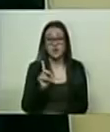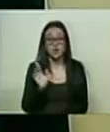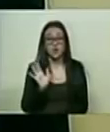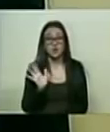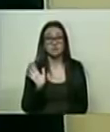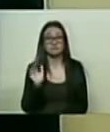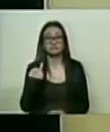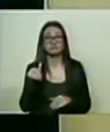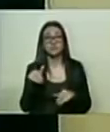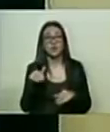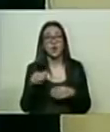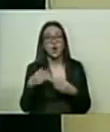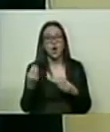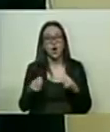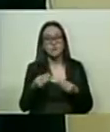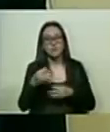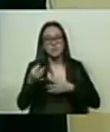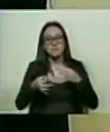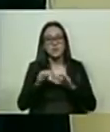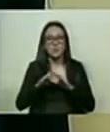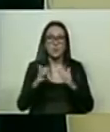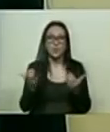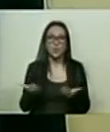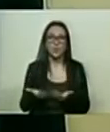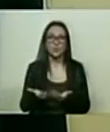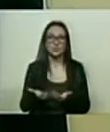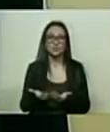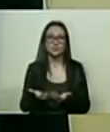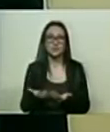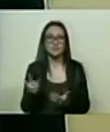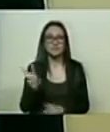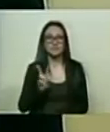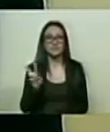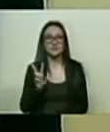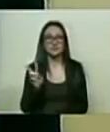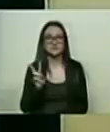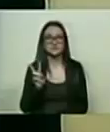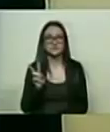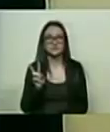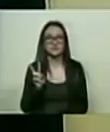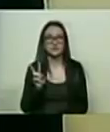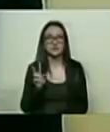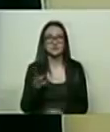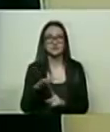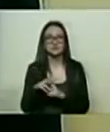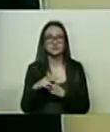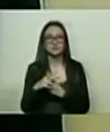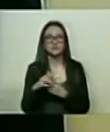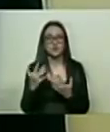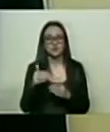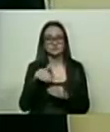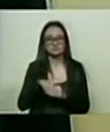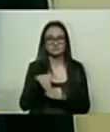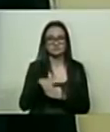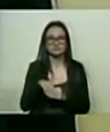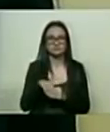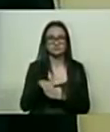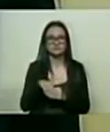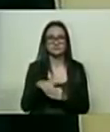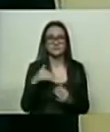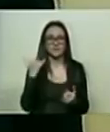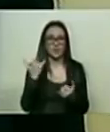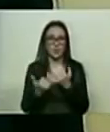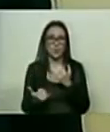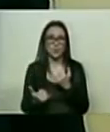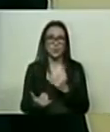quisiera saber cómo le explicamos al mundo que en Venezuela esa situación se lleve a cabo. Y por